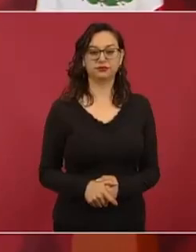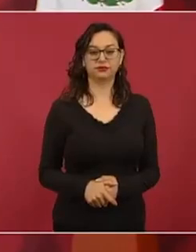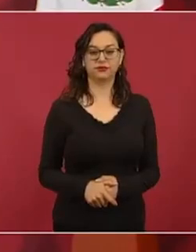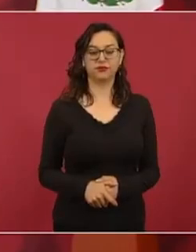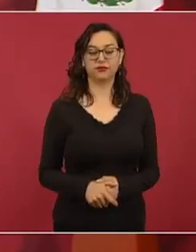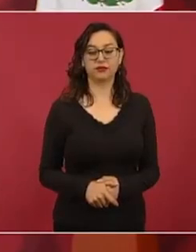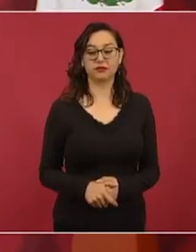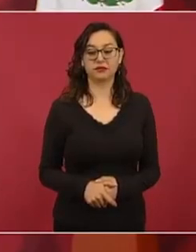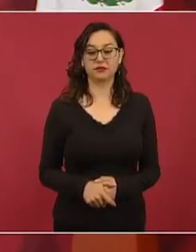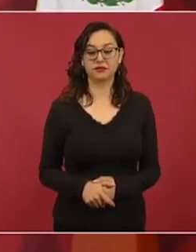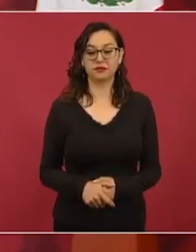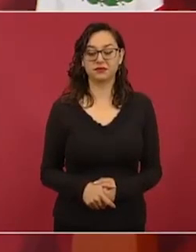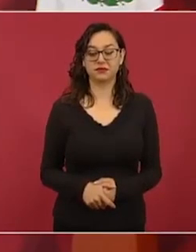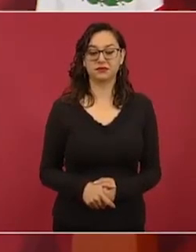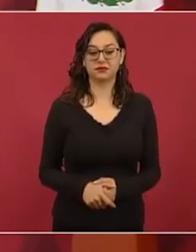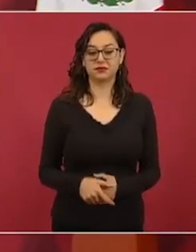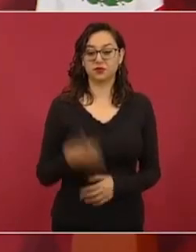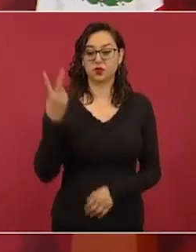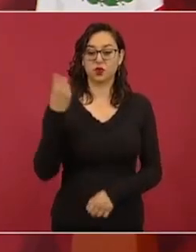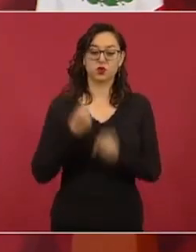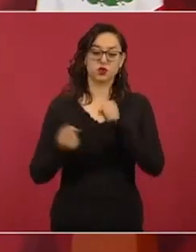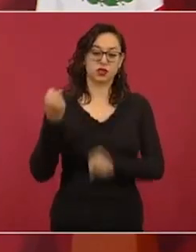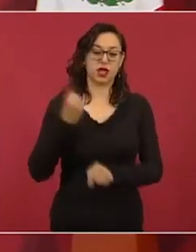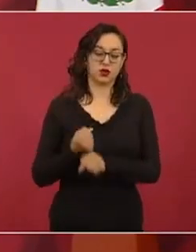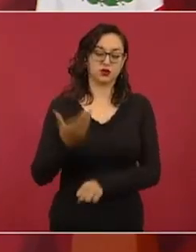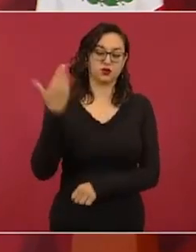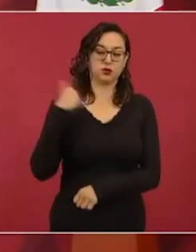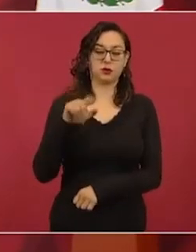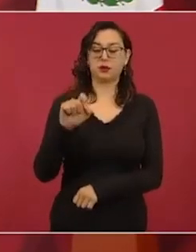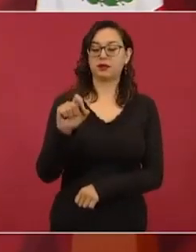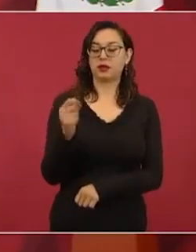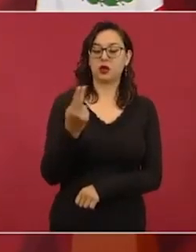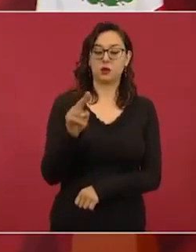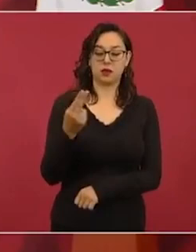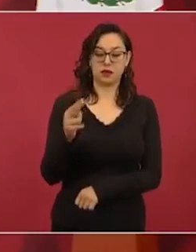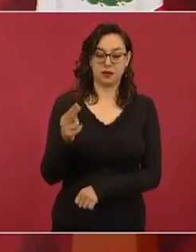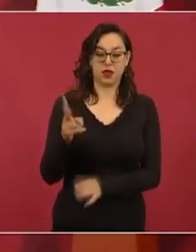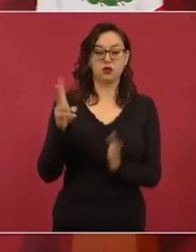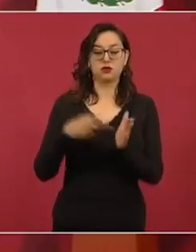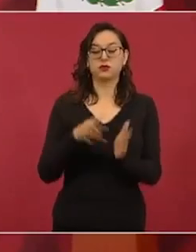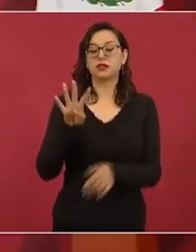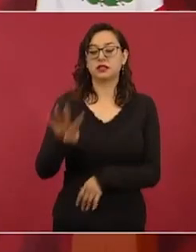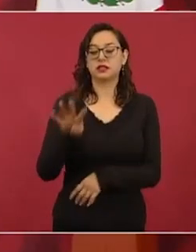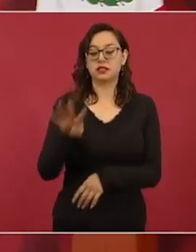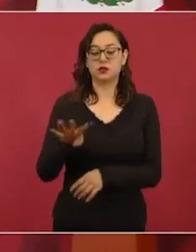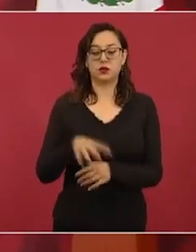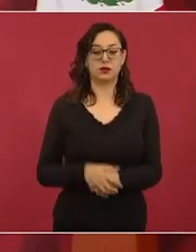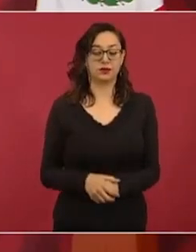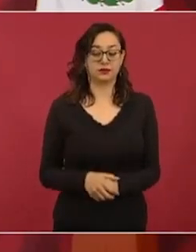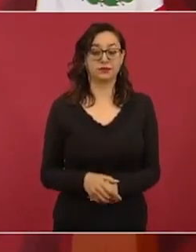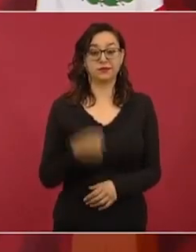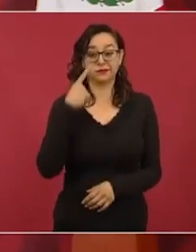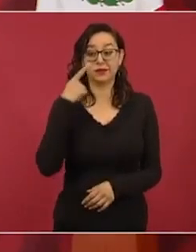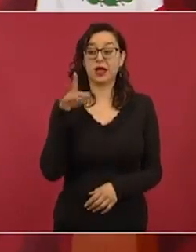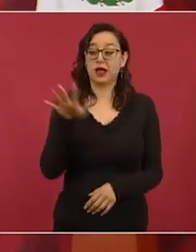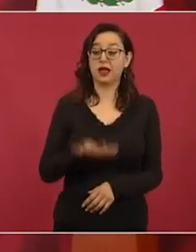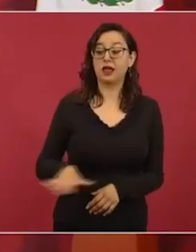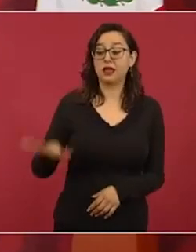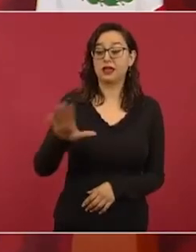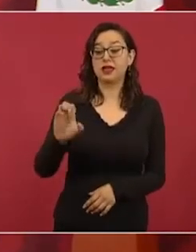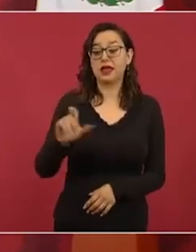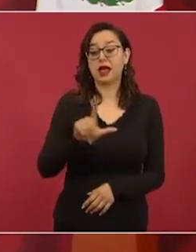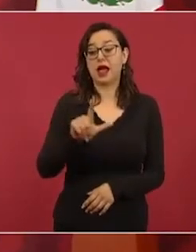Los ejidatarios de Carrillo Puerto, por unanimidad,